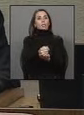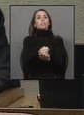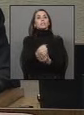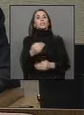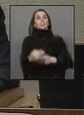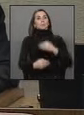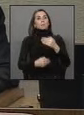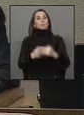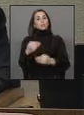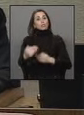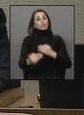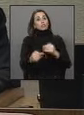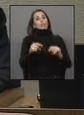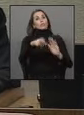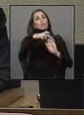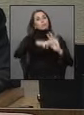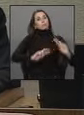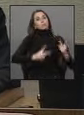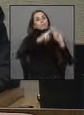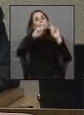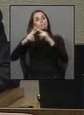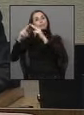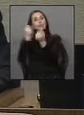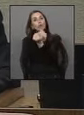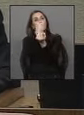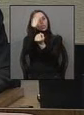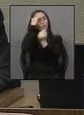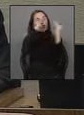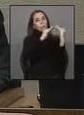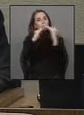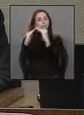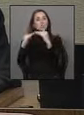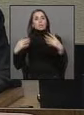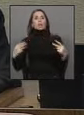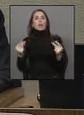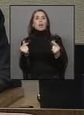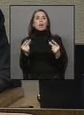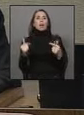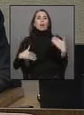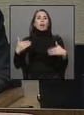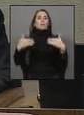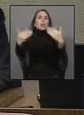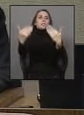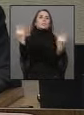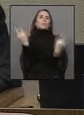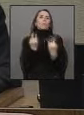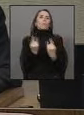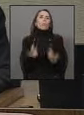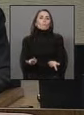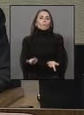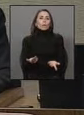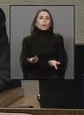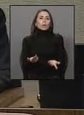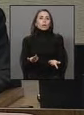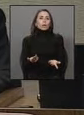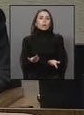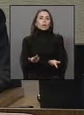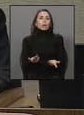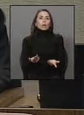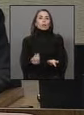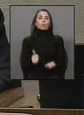vinculados a hechos proyectos de comisarías avancen con el máximo sentido de urgencia dentro de la